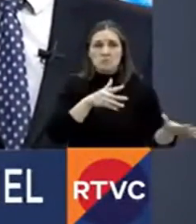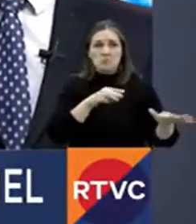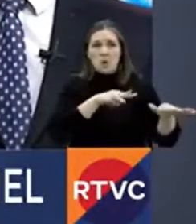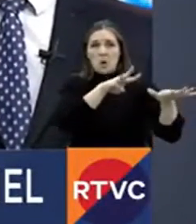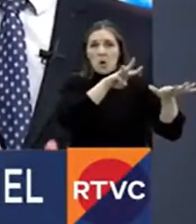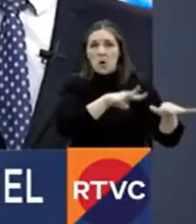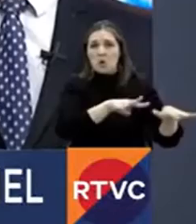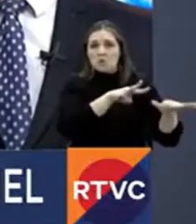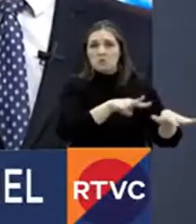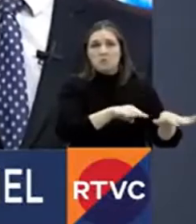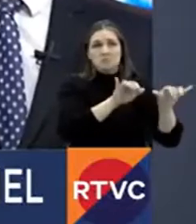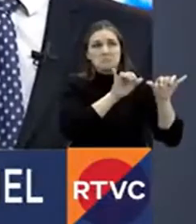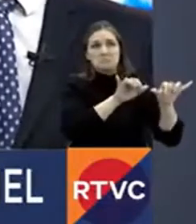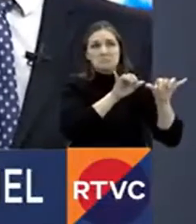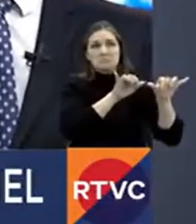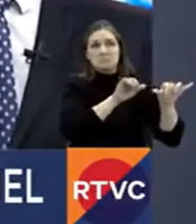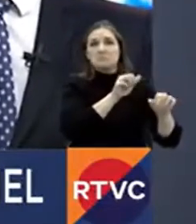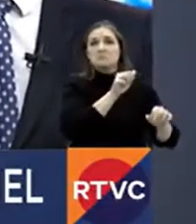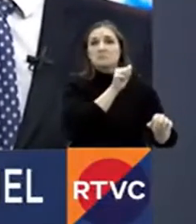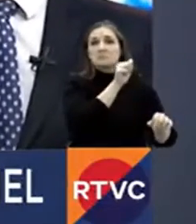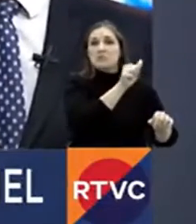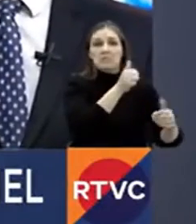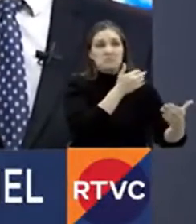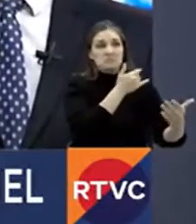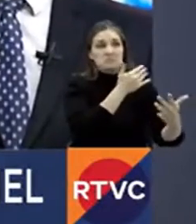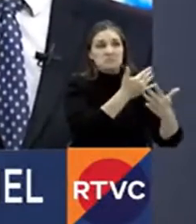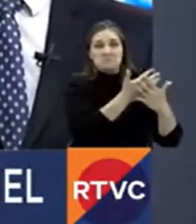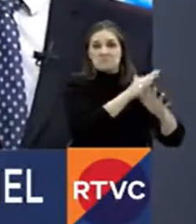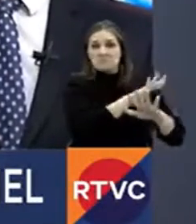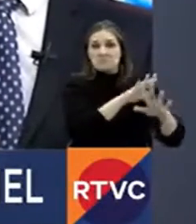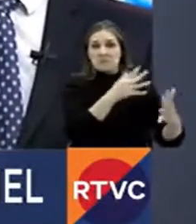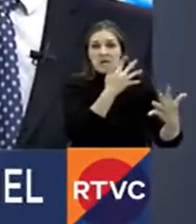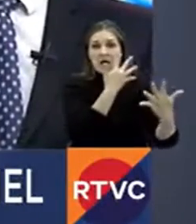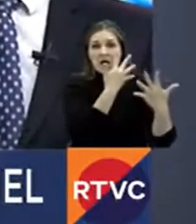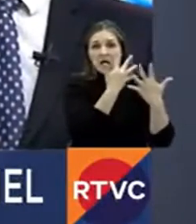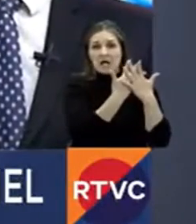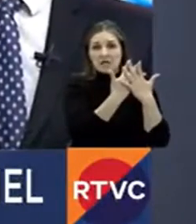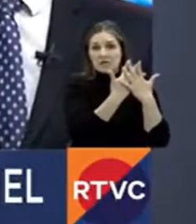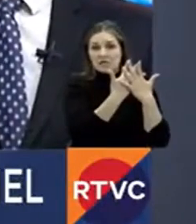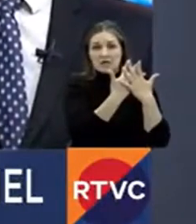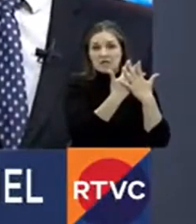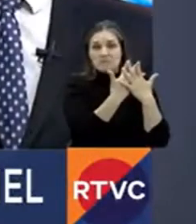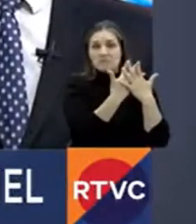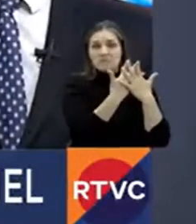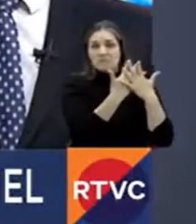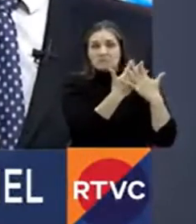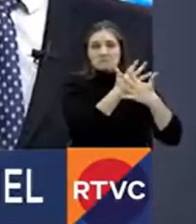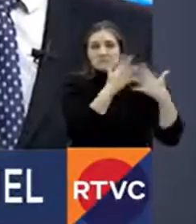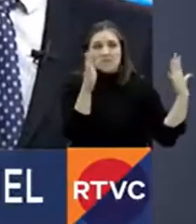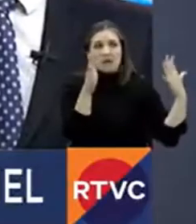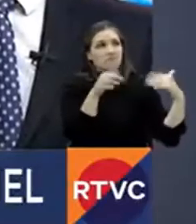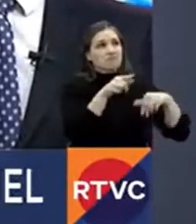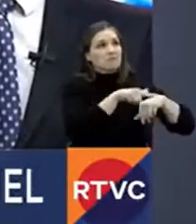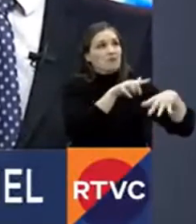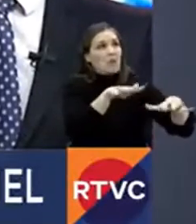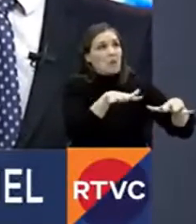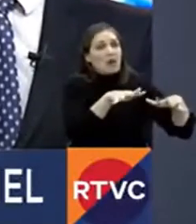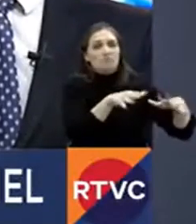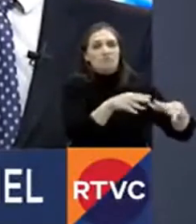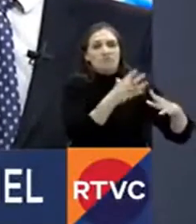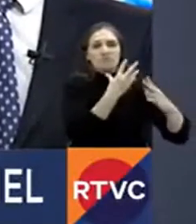su libertad por pagar la pena cumplida o la pena sentenciada de manera provisional. De esta forma quedará en libertad